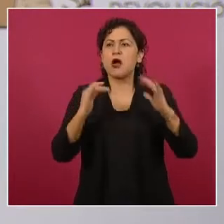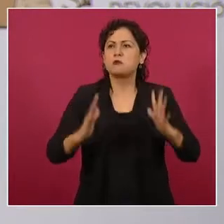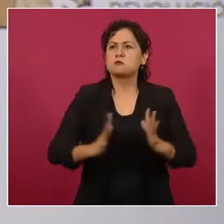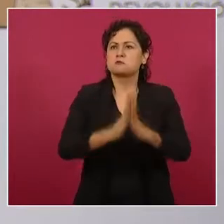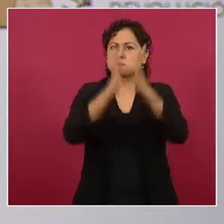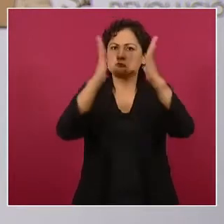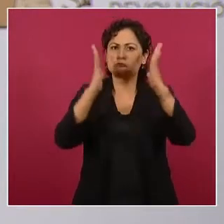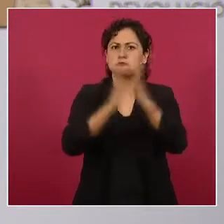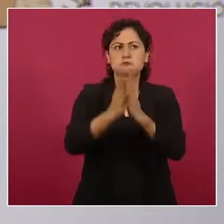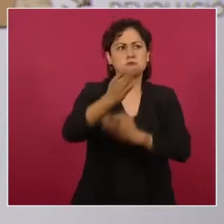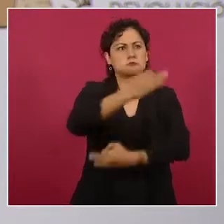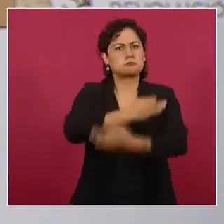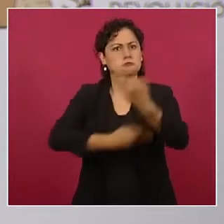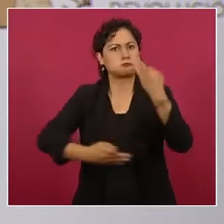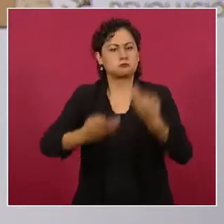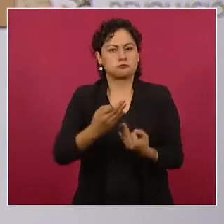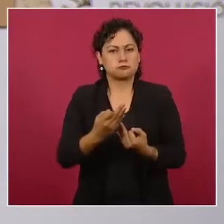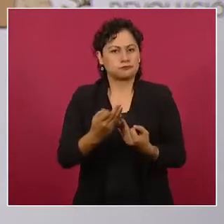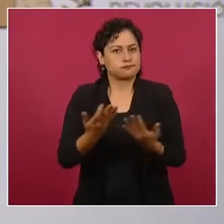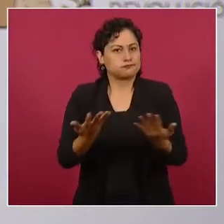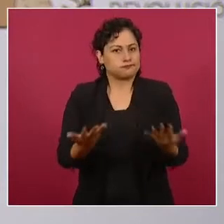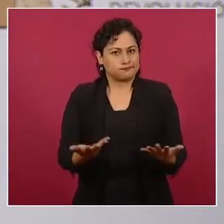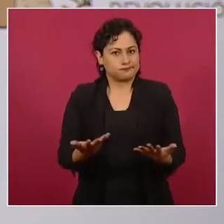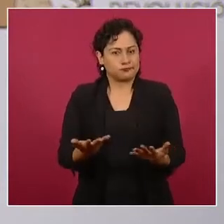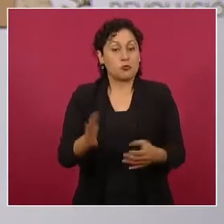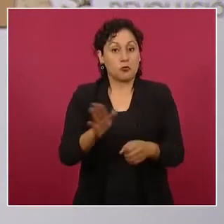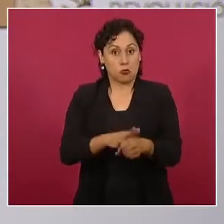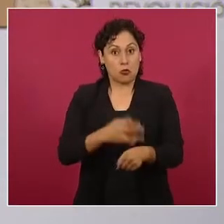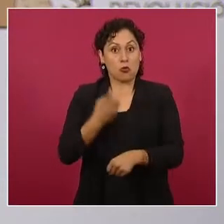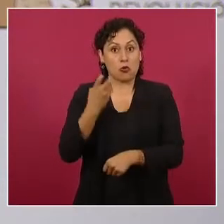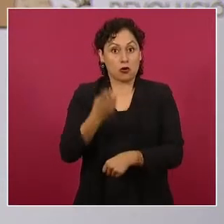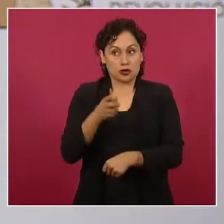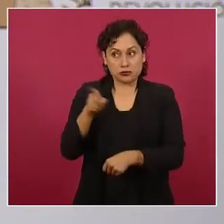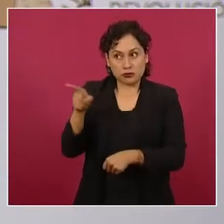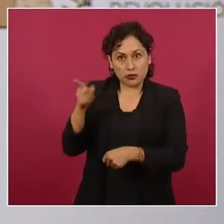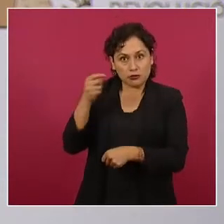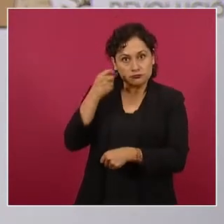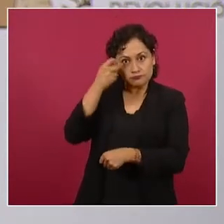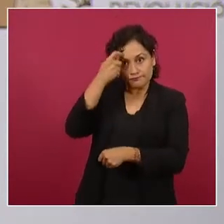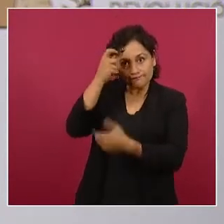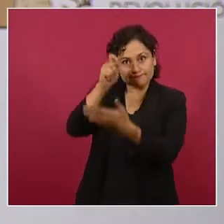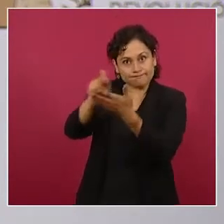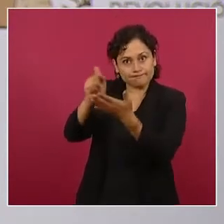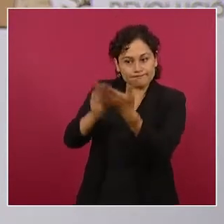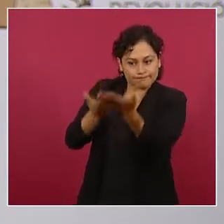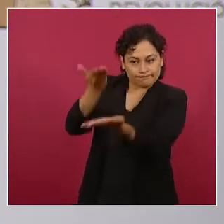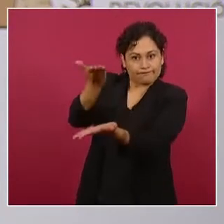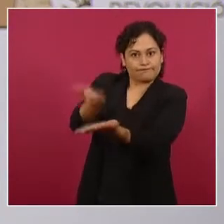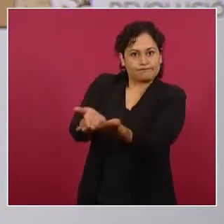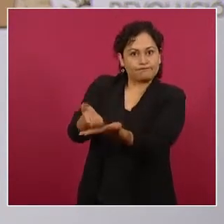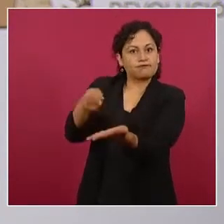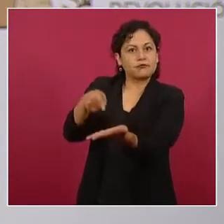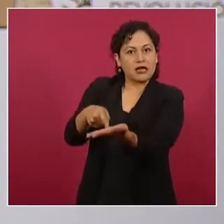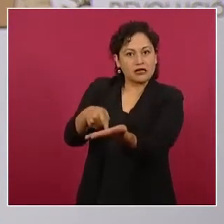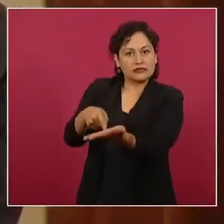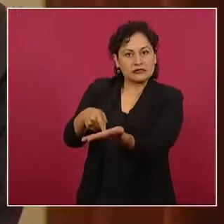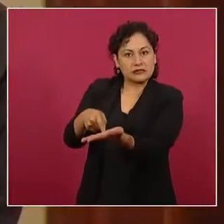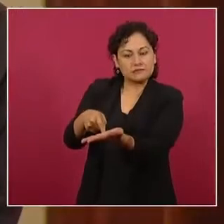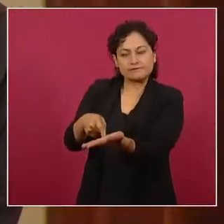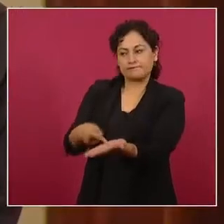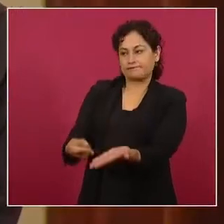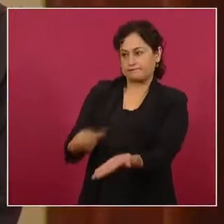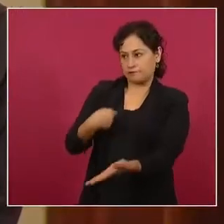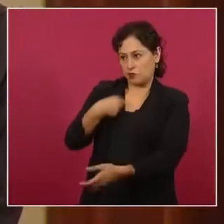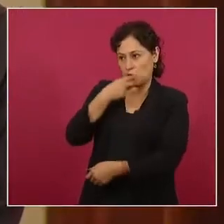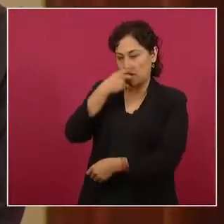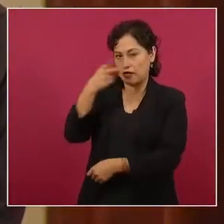ese planteamiento, en ese esfuerzo, señor presidente, cuente con el Partido del Trabajo